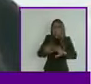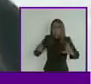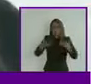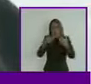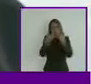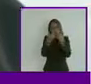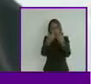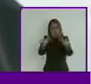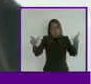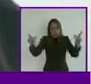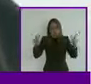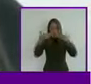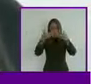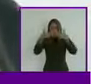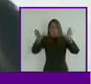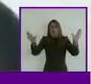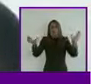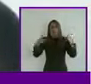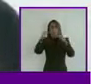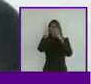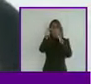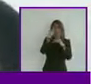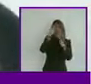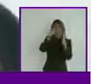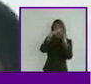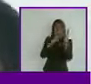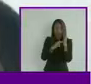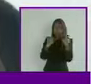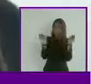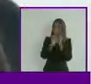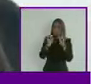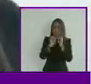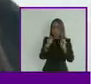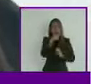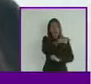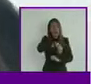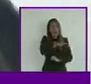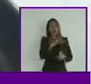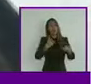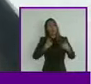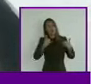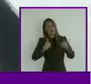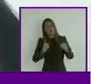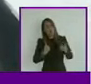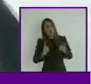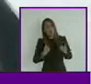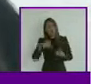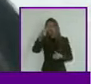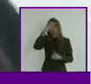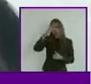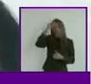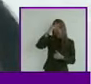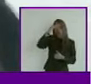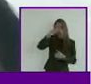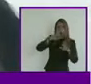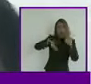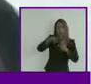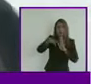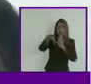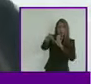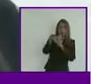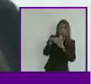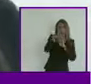restricción y los adolescentes son maleables entre lo que consumen y pueden llegar a imitar